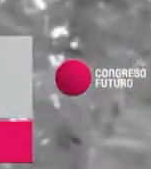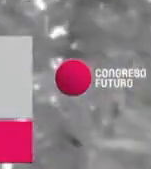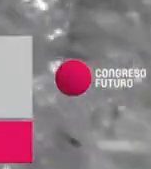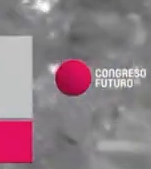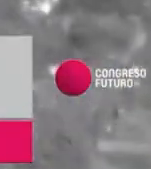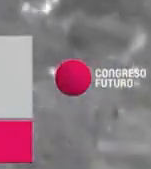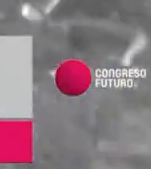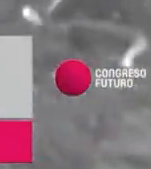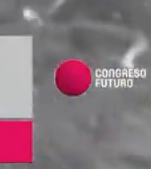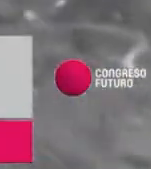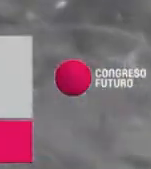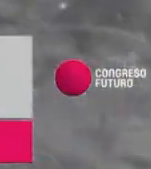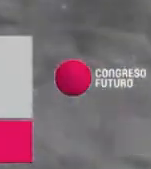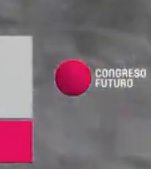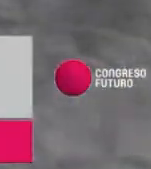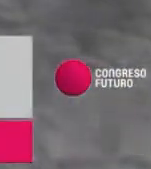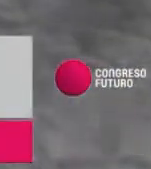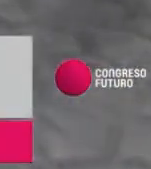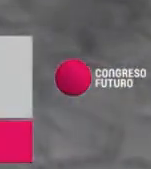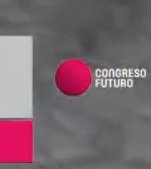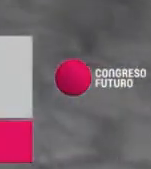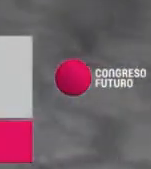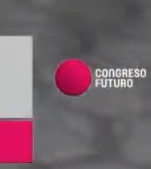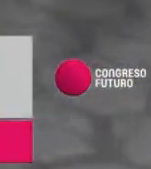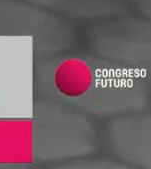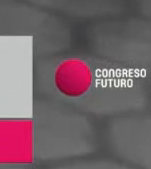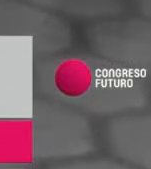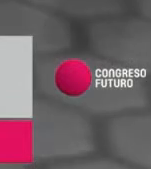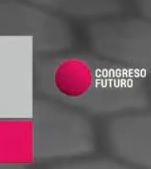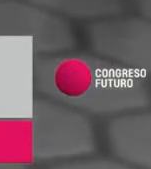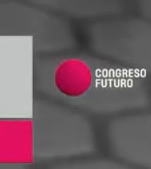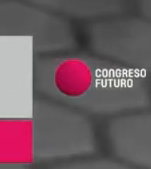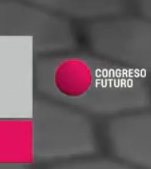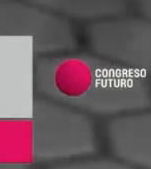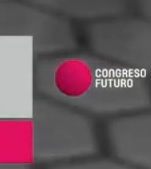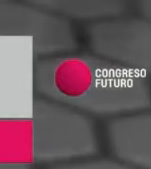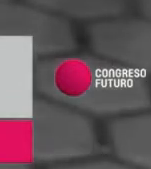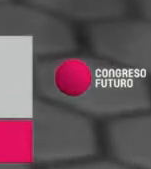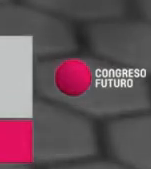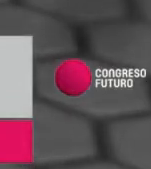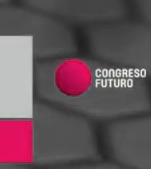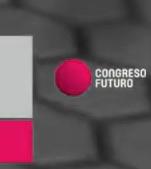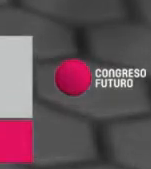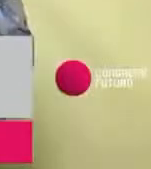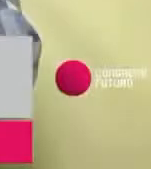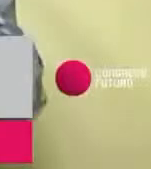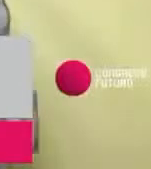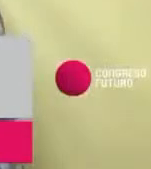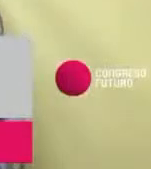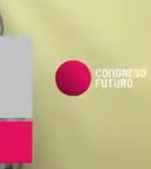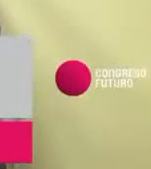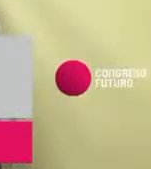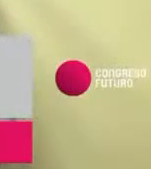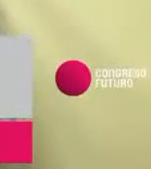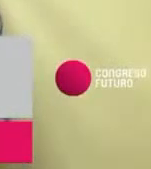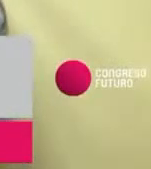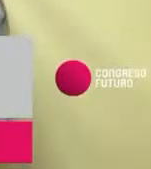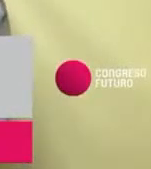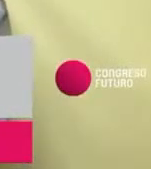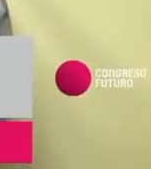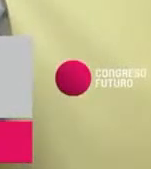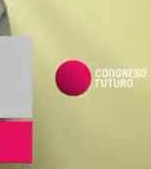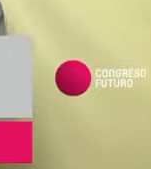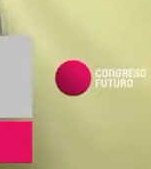Derretimos ese vidrio sobre la base de un complejo molde, uno que tiene 1.700 cajas hexagonales con las que formamos la cavidad del espejo.